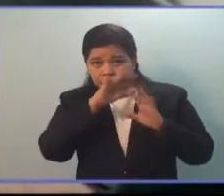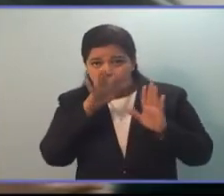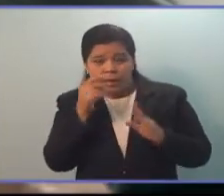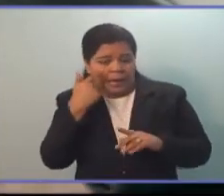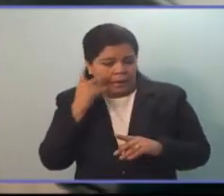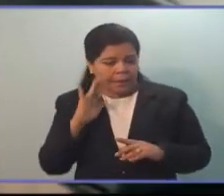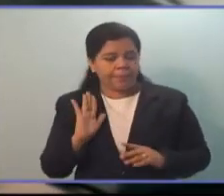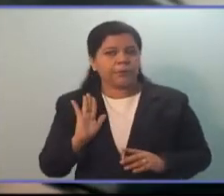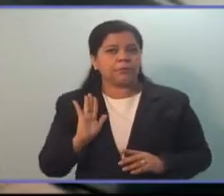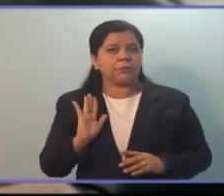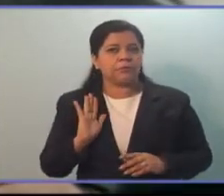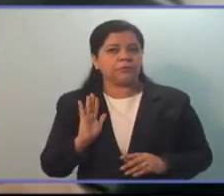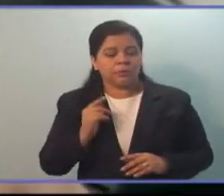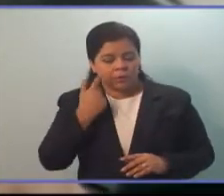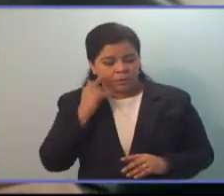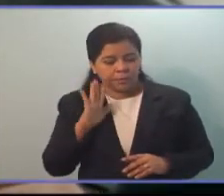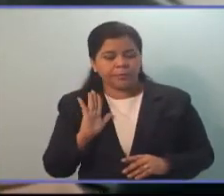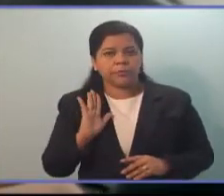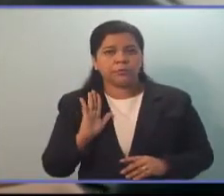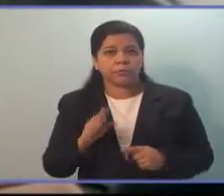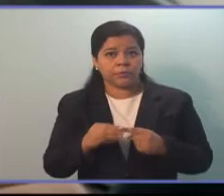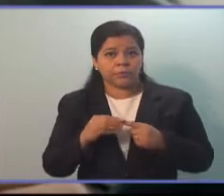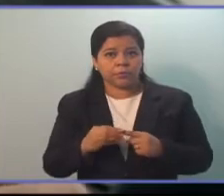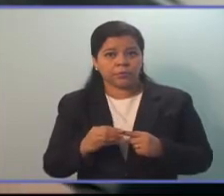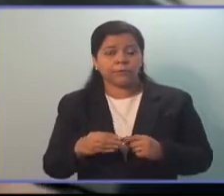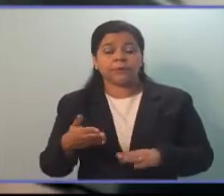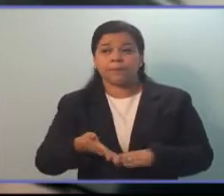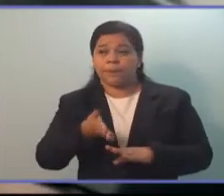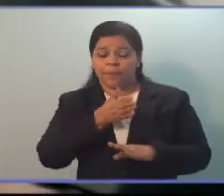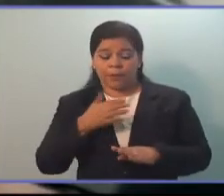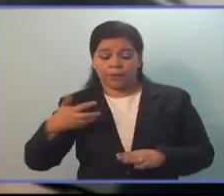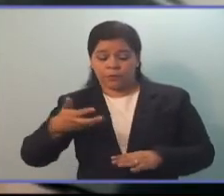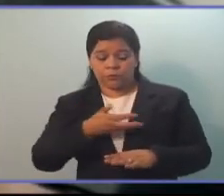un ejemplo puntual. Lo que nosotros como